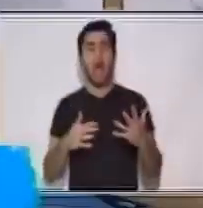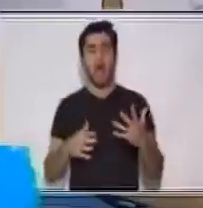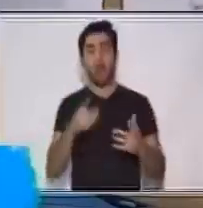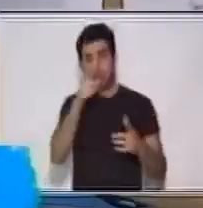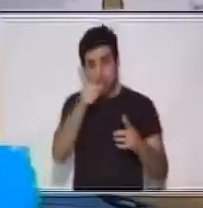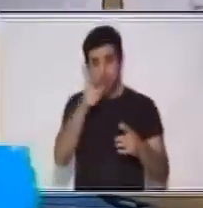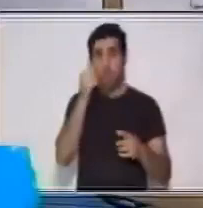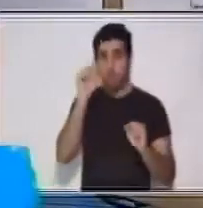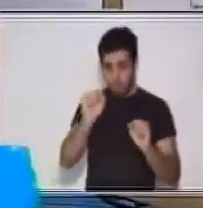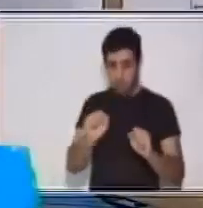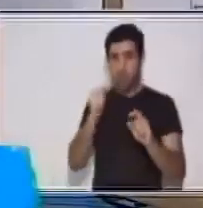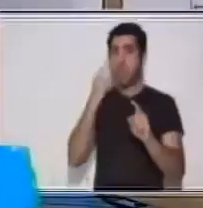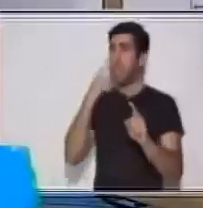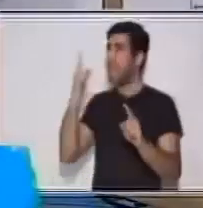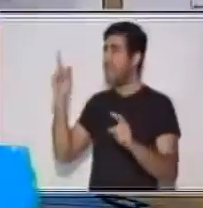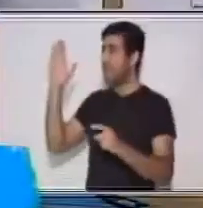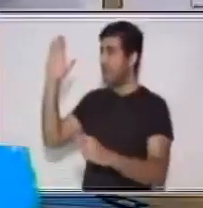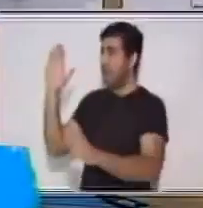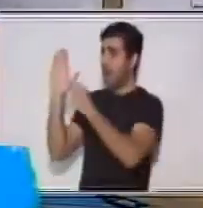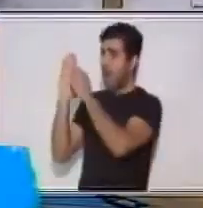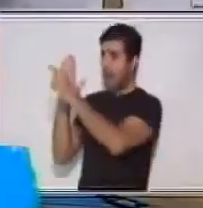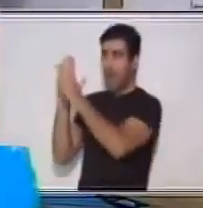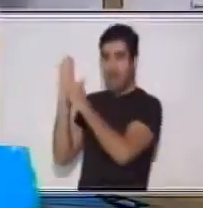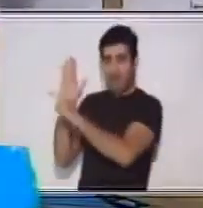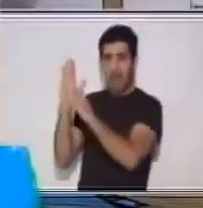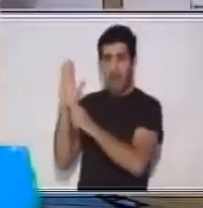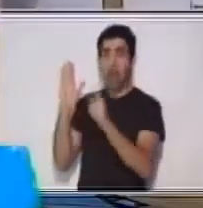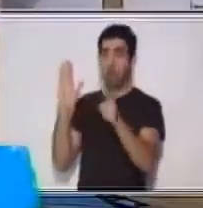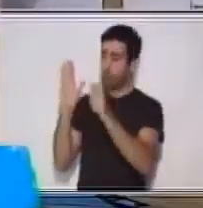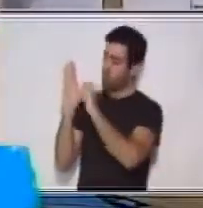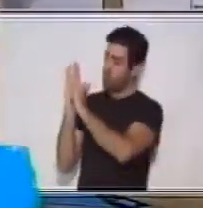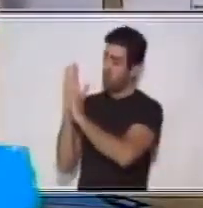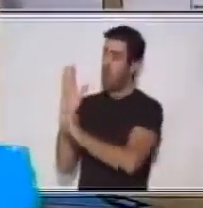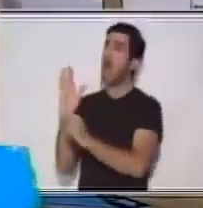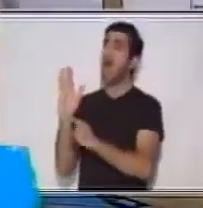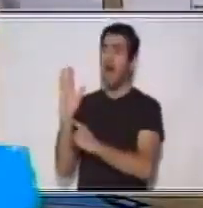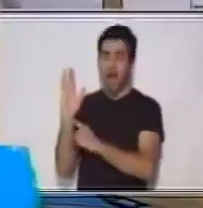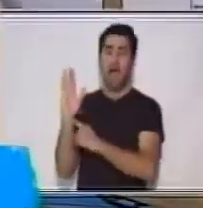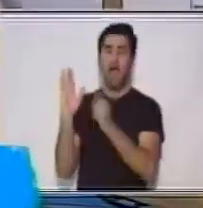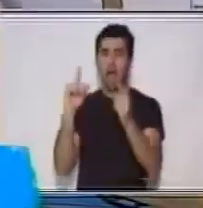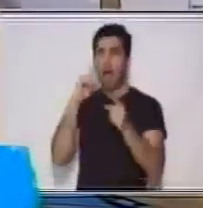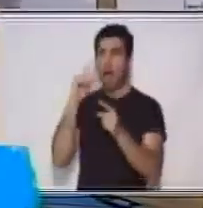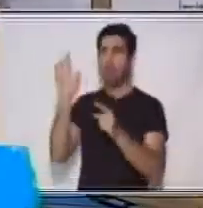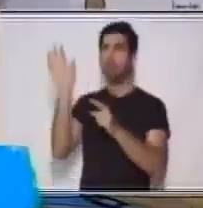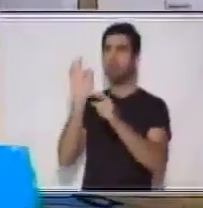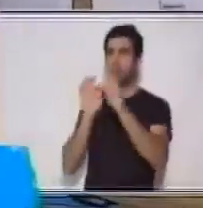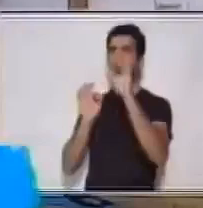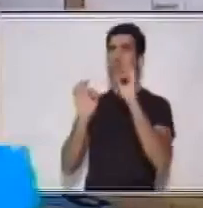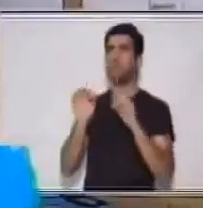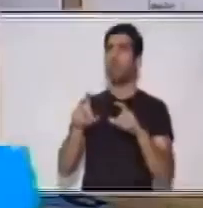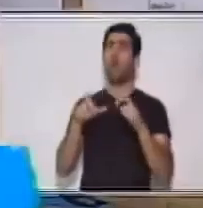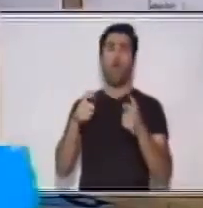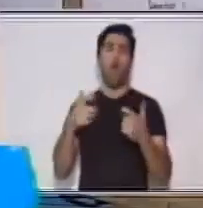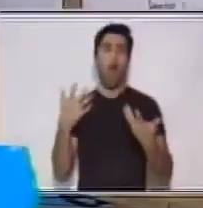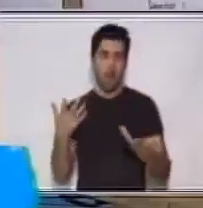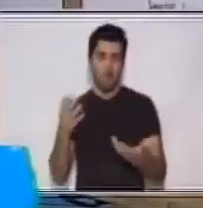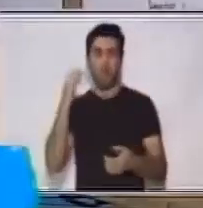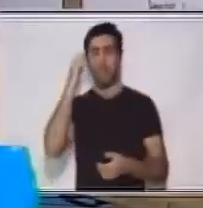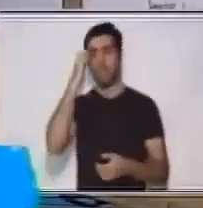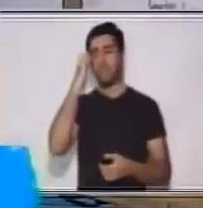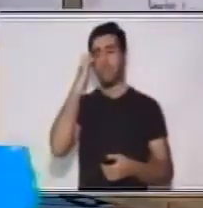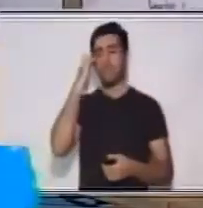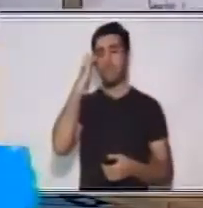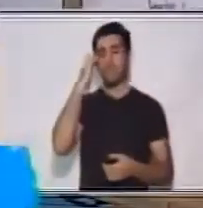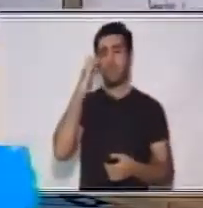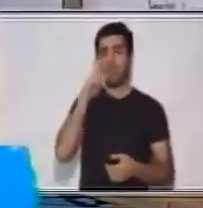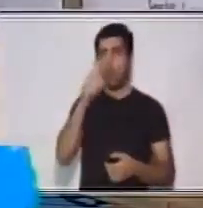dentro de este poema y también indicarte dónde es que se forma la estrofa. Si tú te das cuenta, en